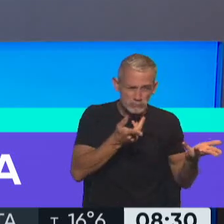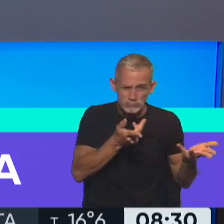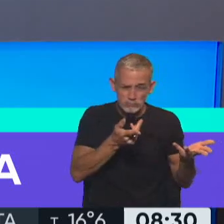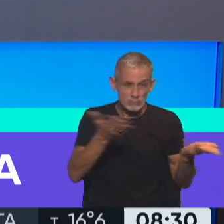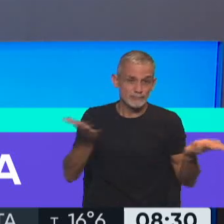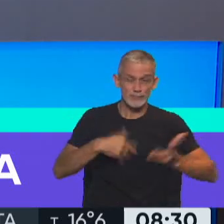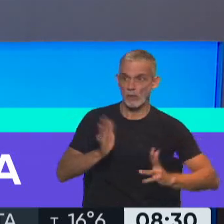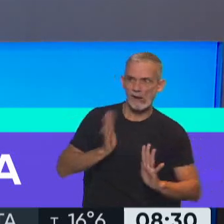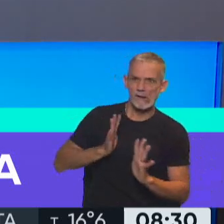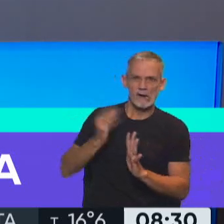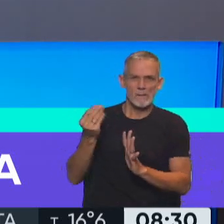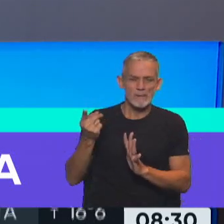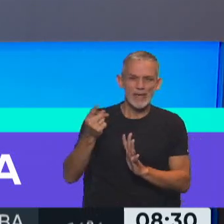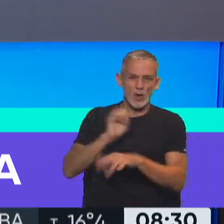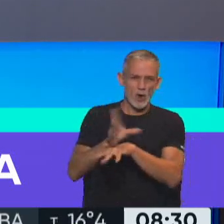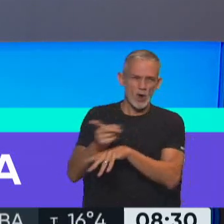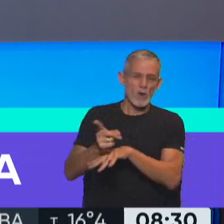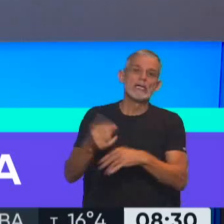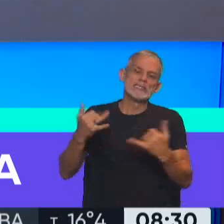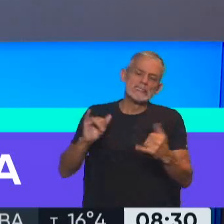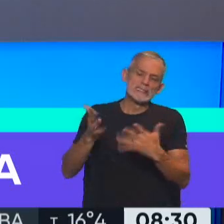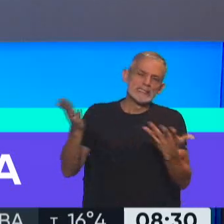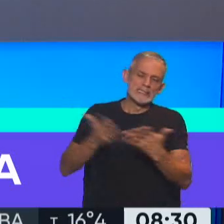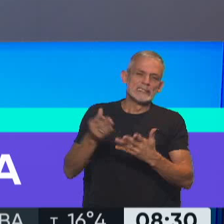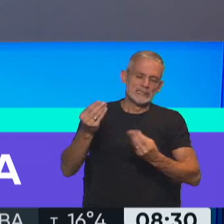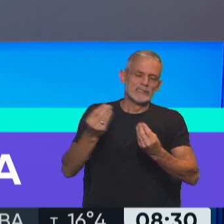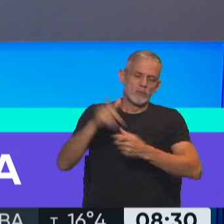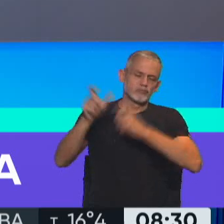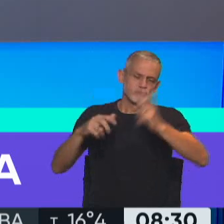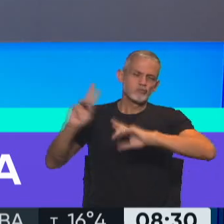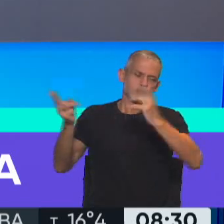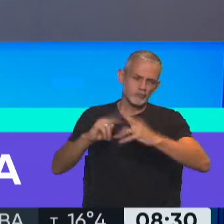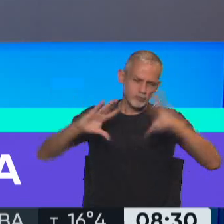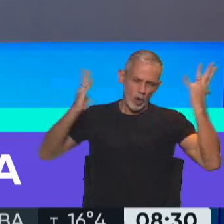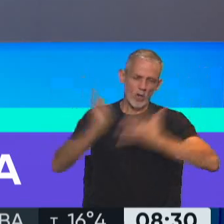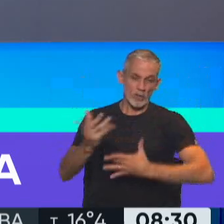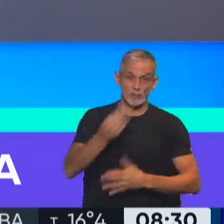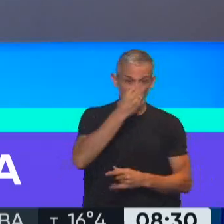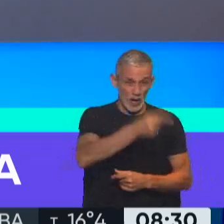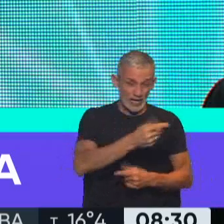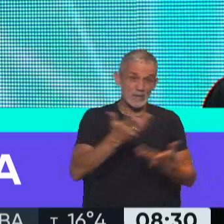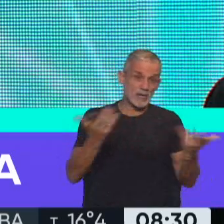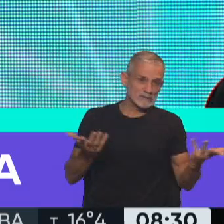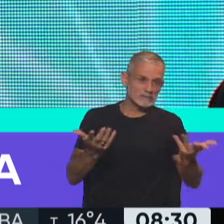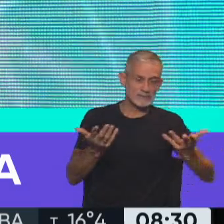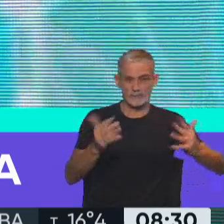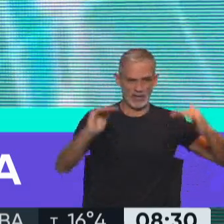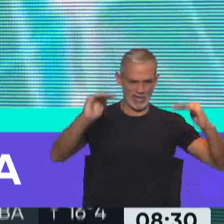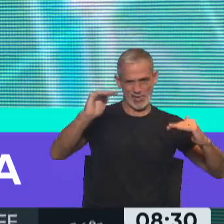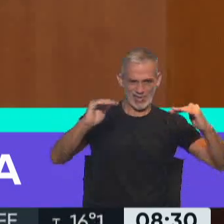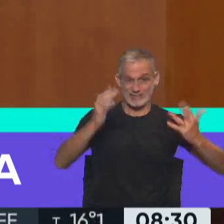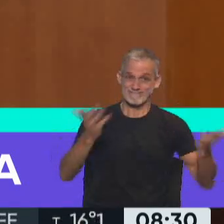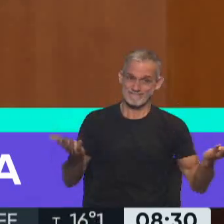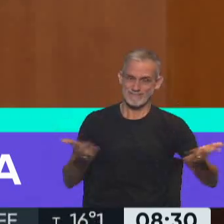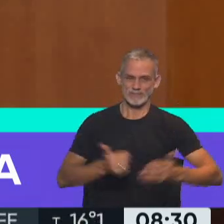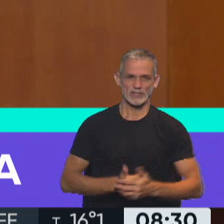de pánico por una enfermedad que ha generado tantísimo dolor y desgracia en todo el planeta, pero la gripe no está muy lejos tampoco. Sí,